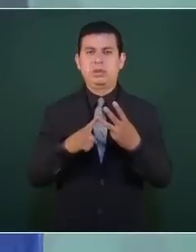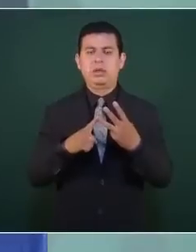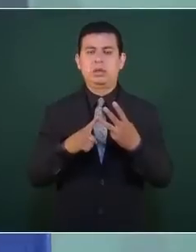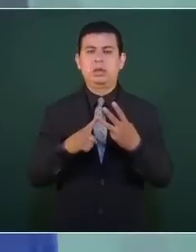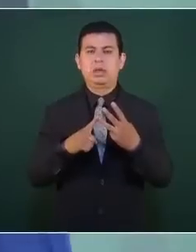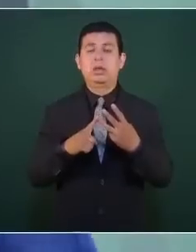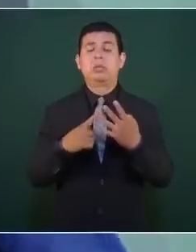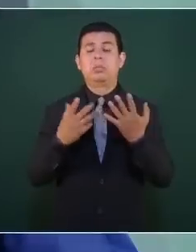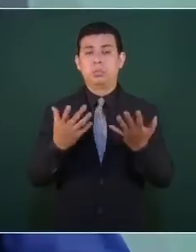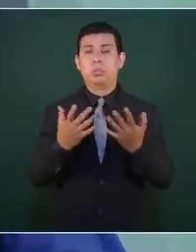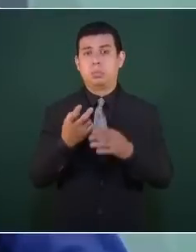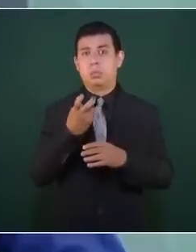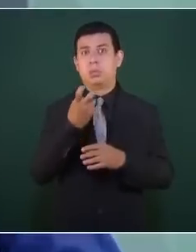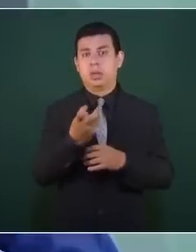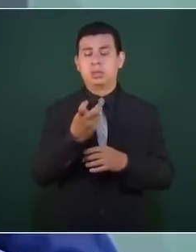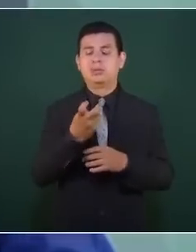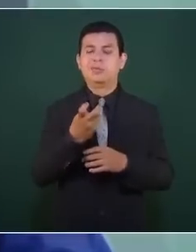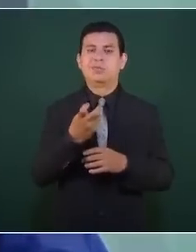Entonces,